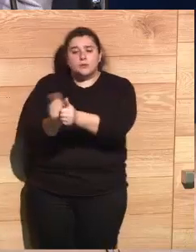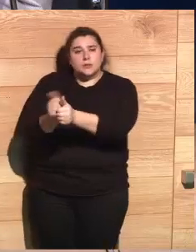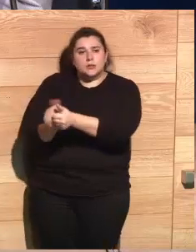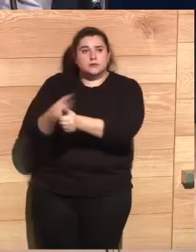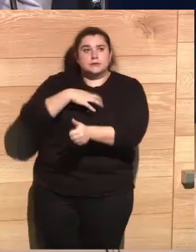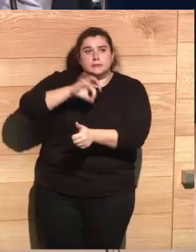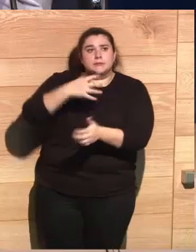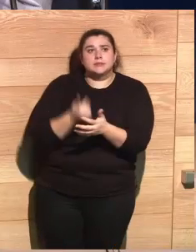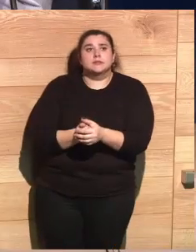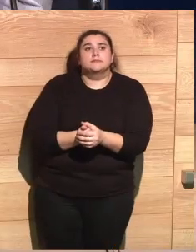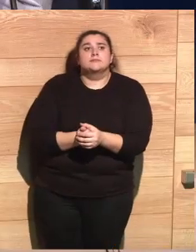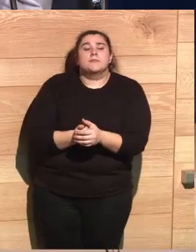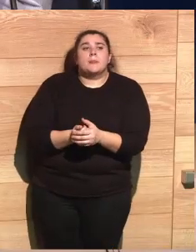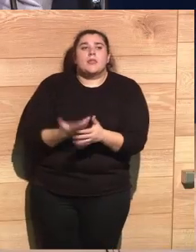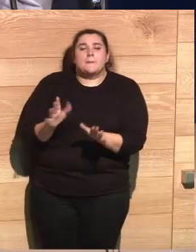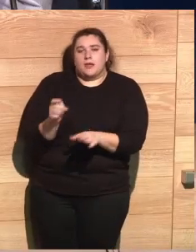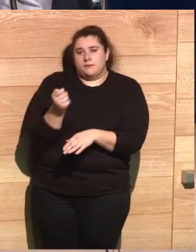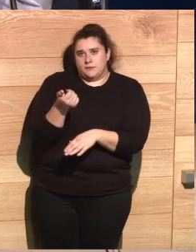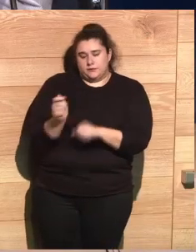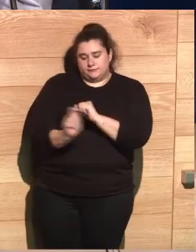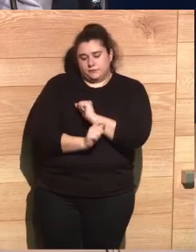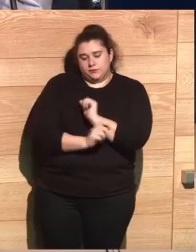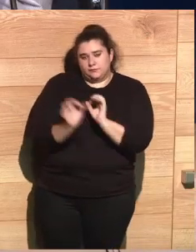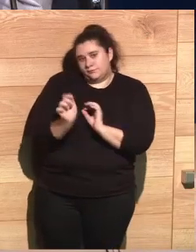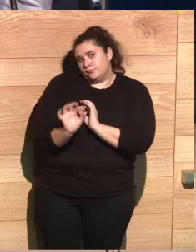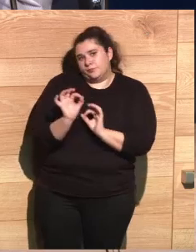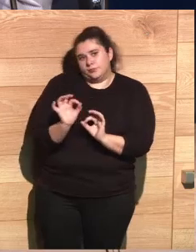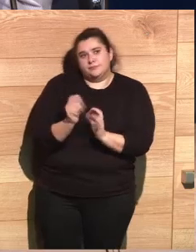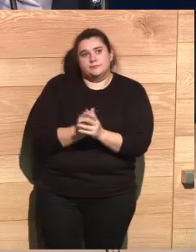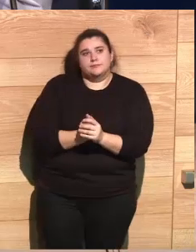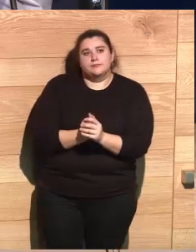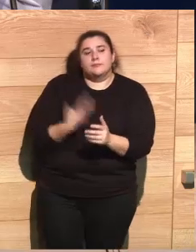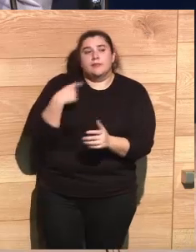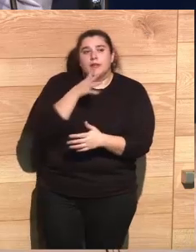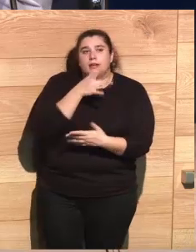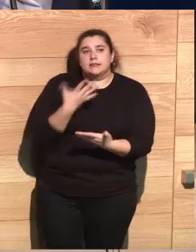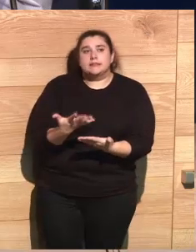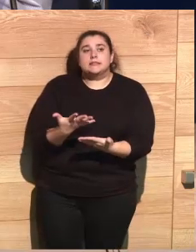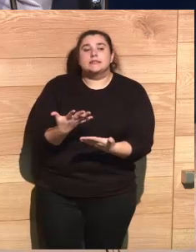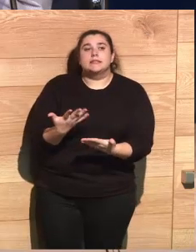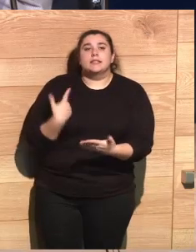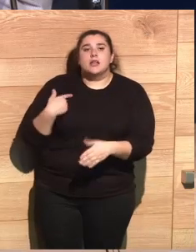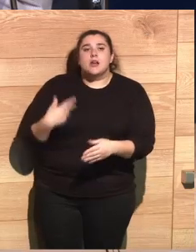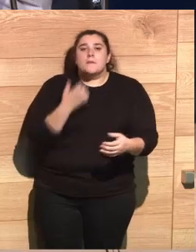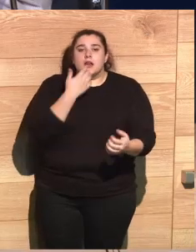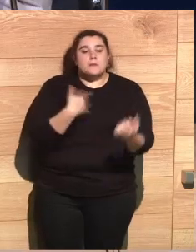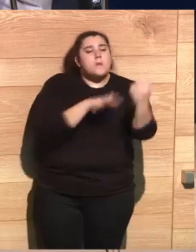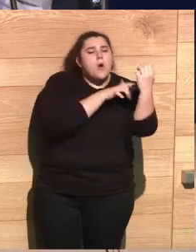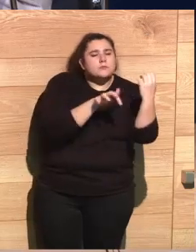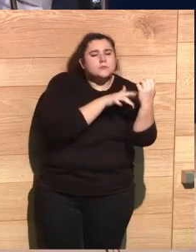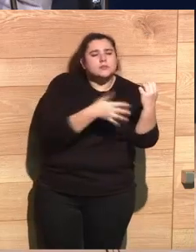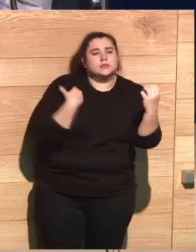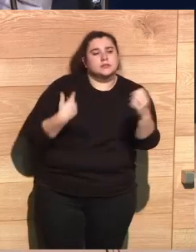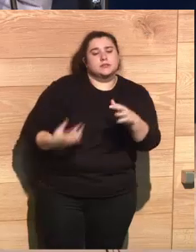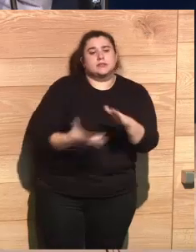piratería, pero muy poquito. Y ahora lo que tenemos son ordenadores portátiles en el bolsillo que